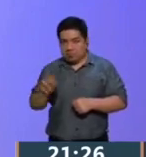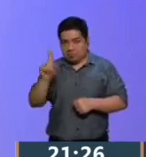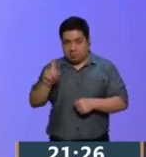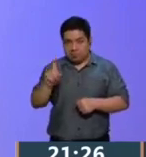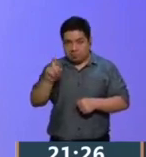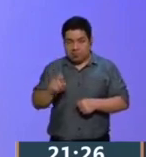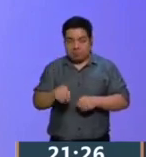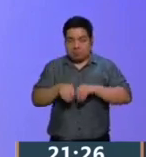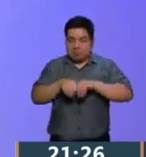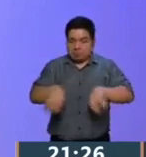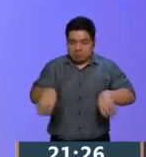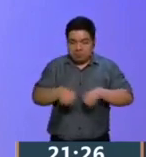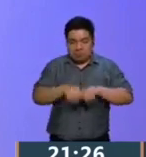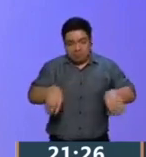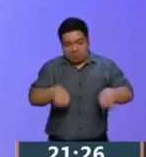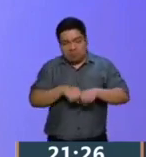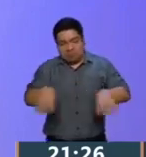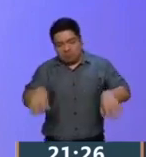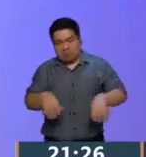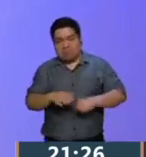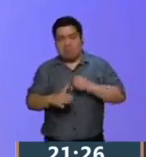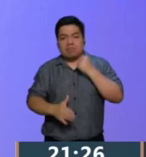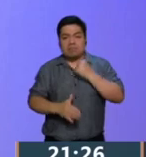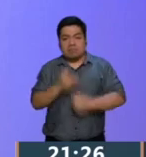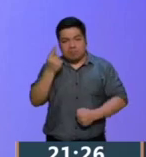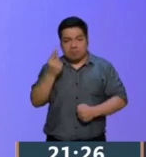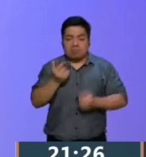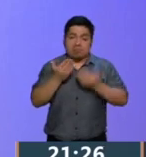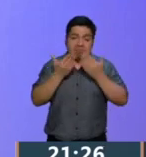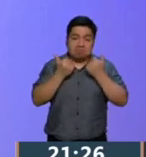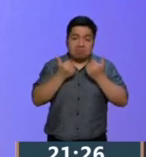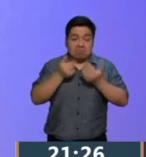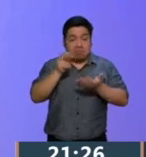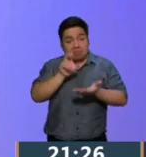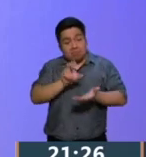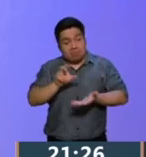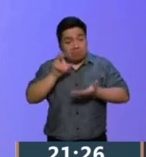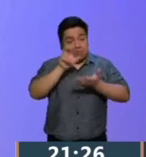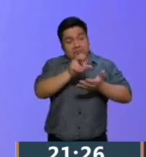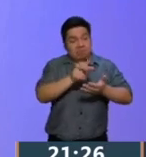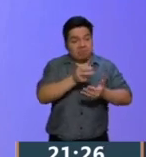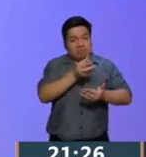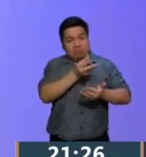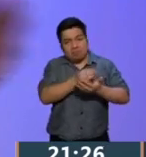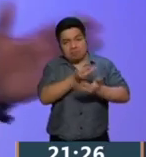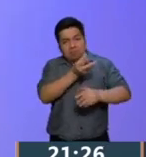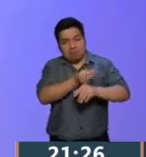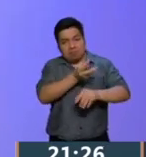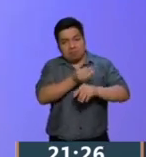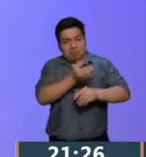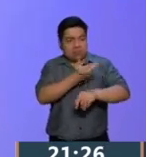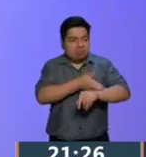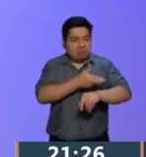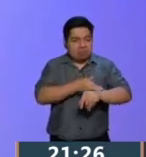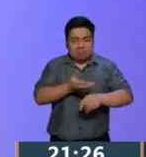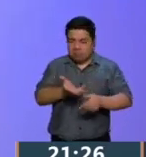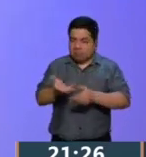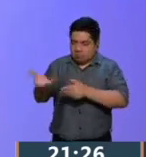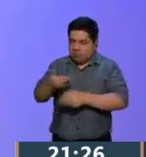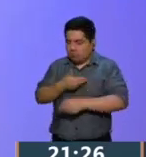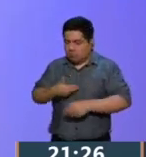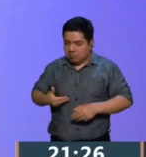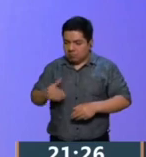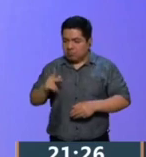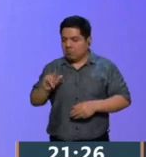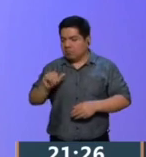ciudad se pierde es por fugas, es porque tampoco se le da el mantenimiento. Y con esto concluyo para que participe el presidente